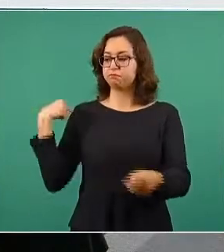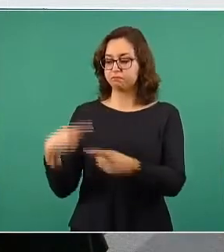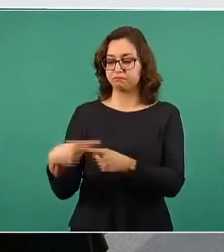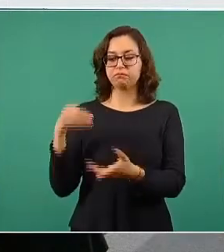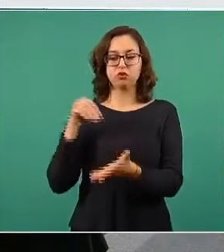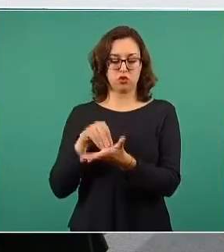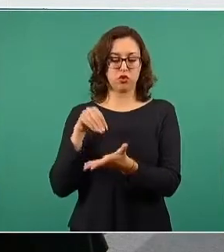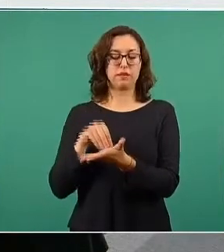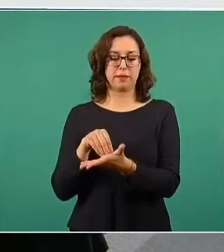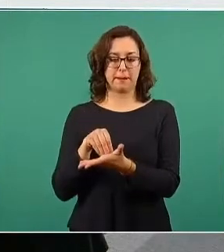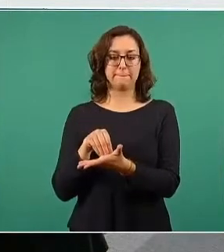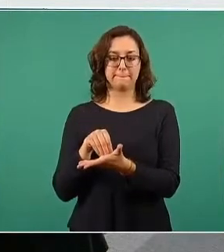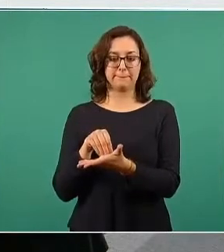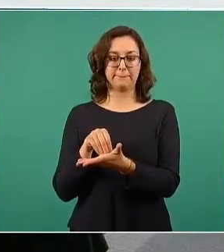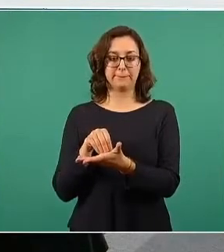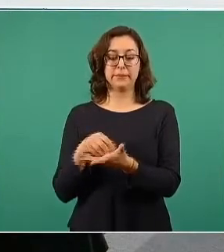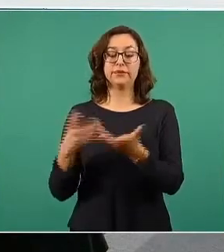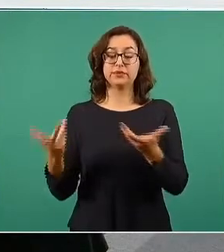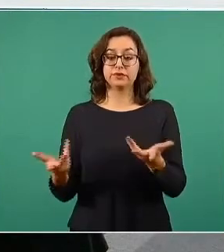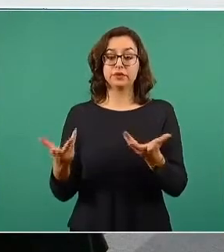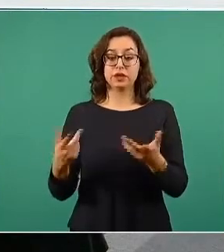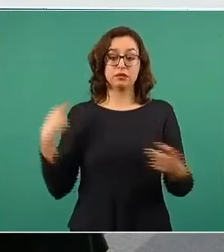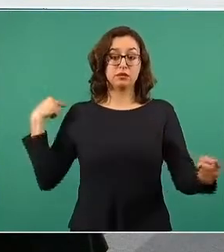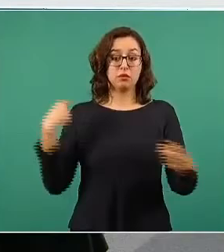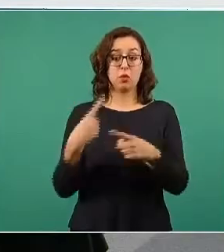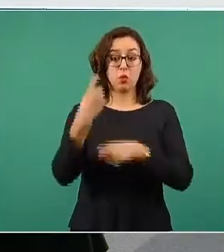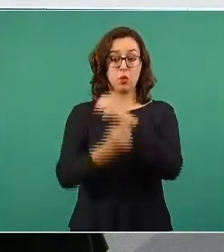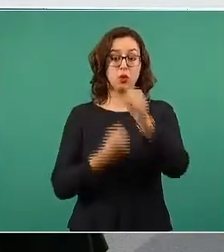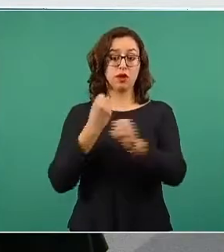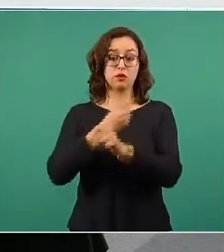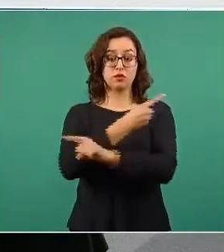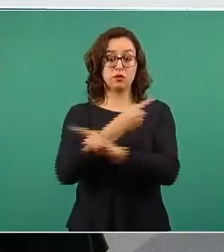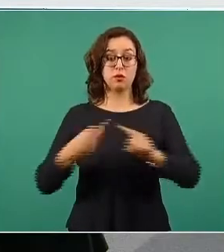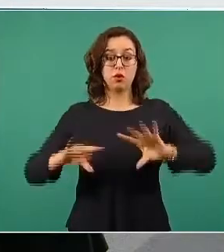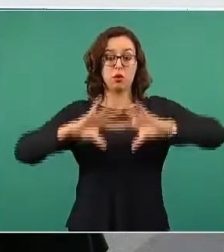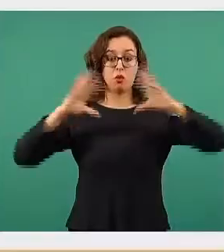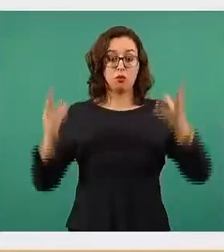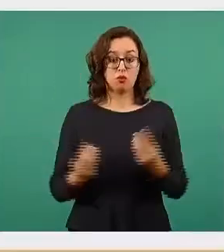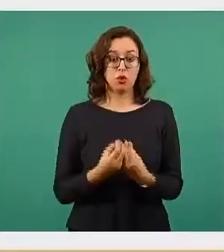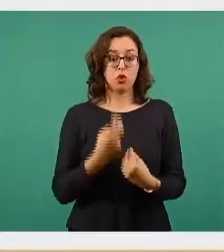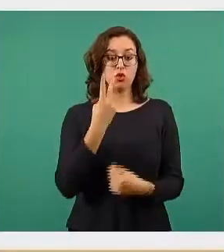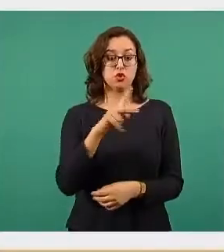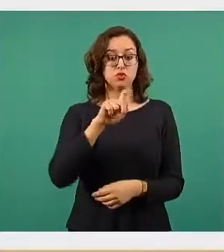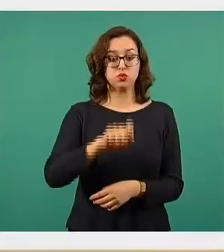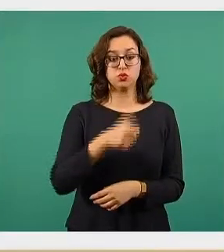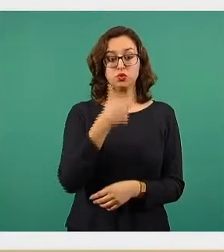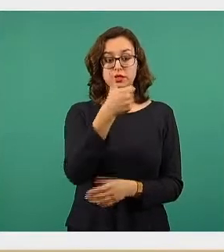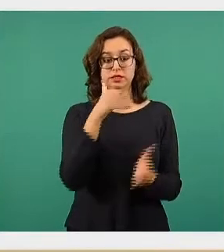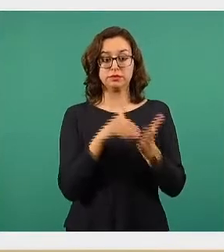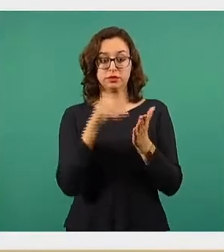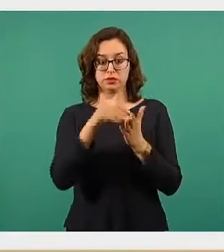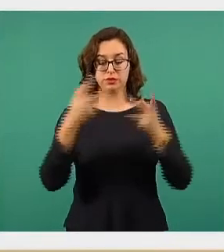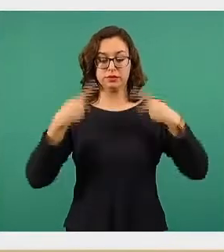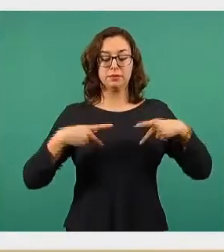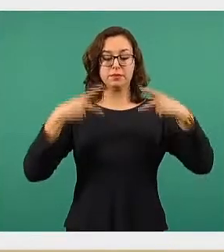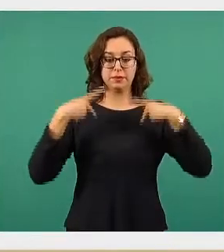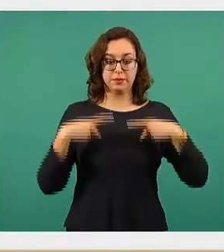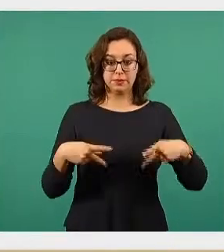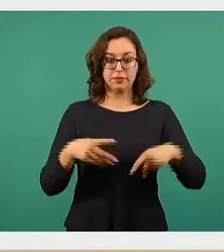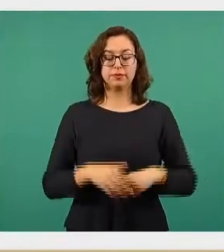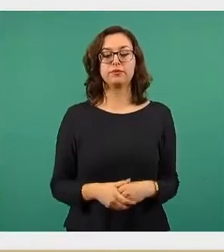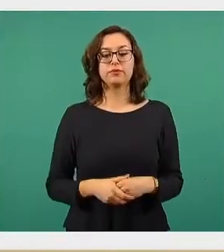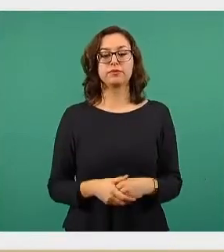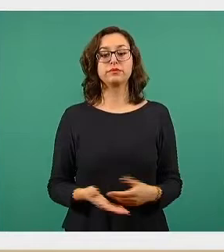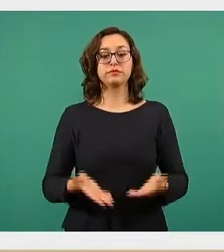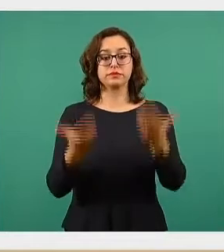epidemia, que son básicamente 2.6 millones de personas. De lo que habla el doctor López-Gatell es